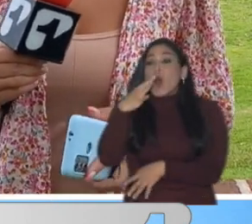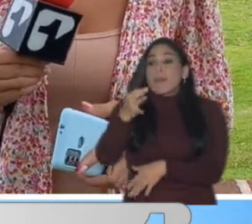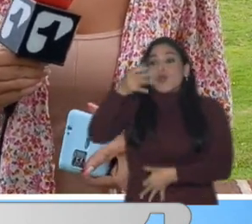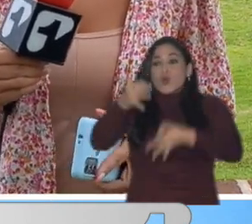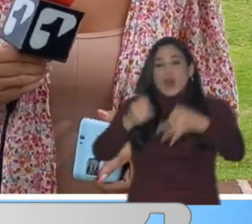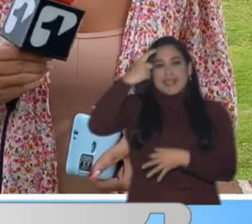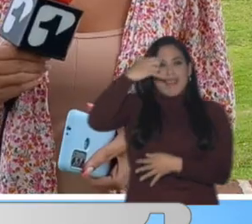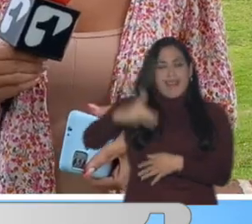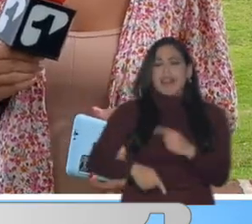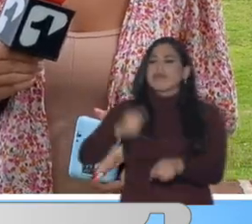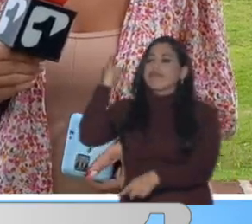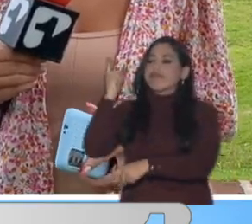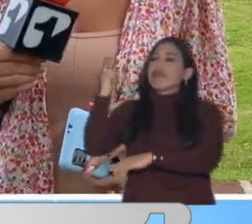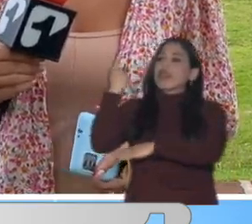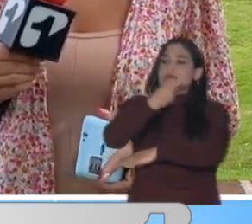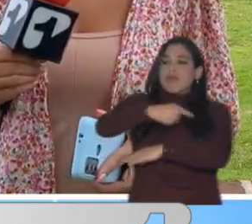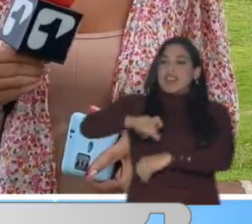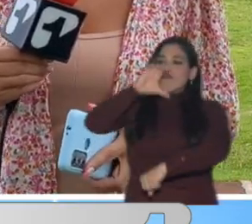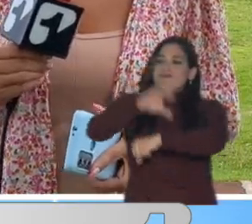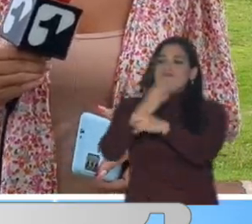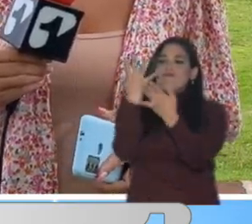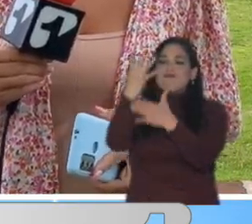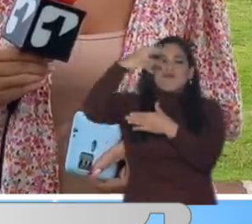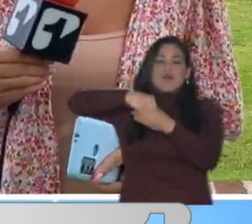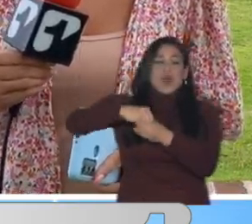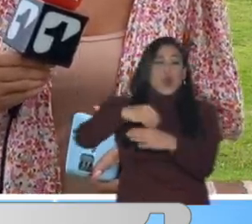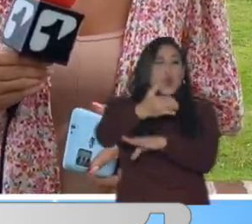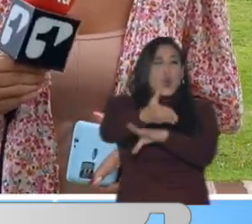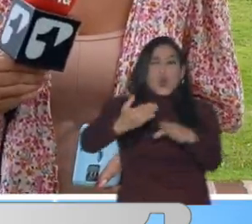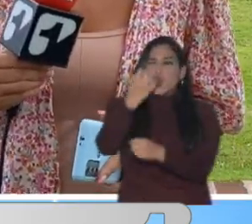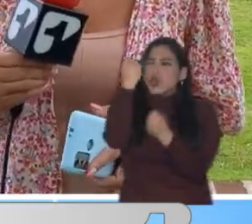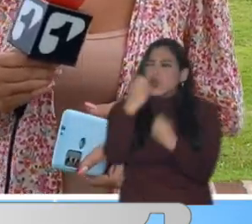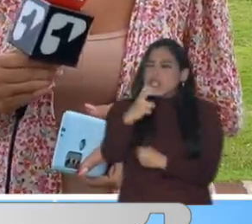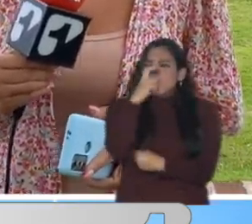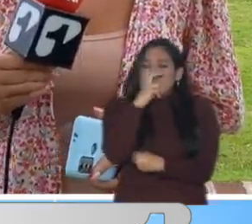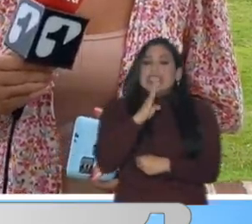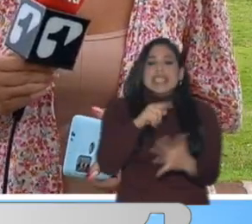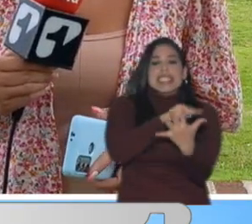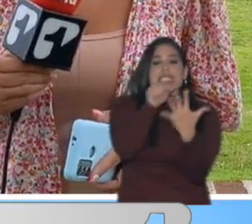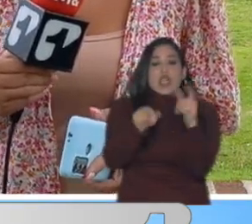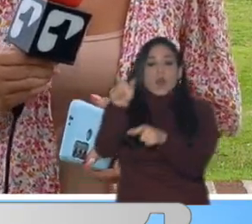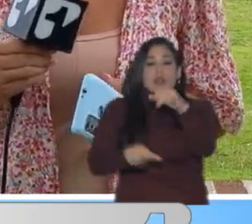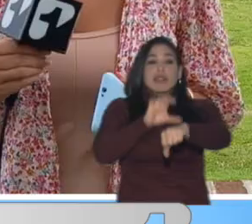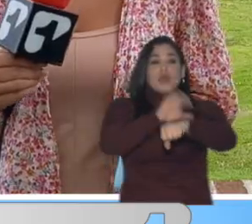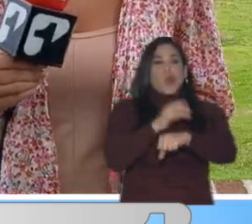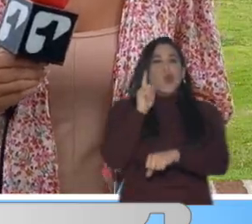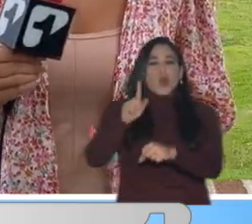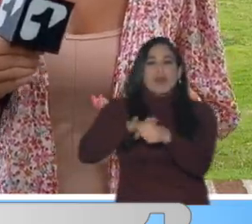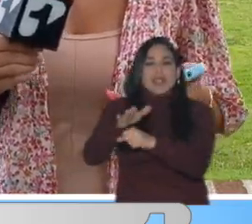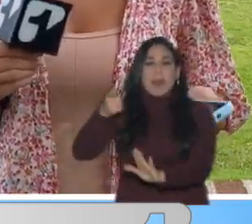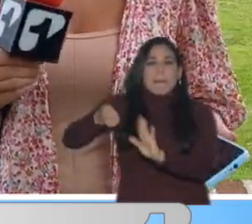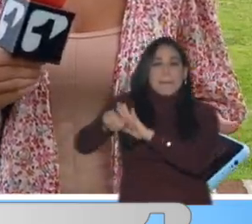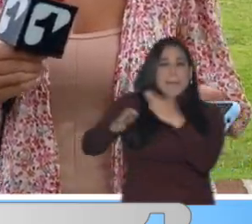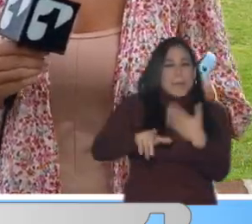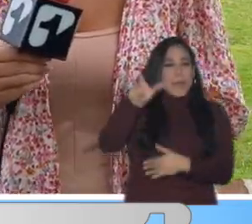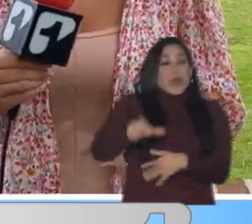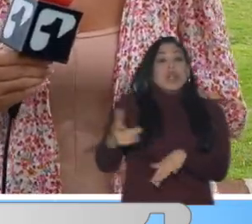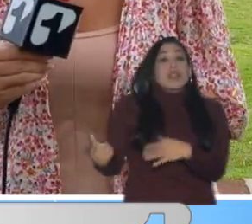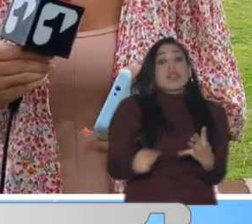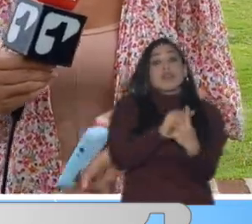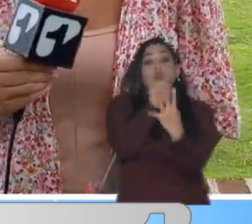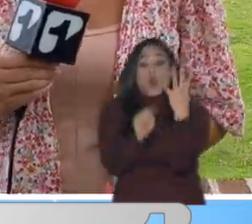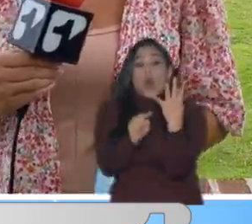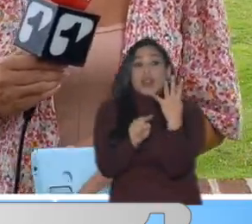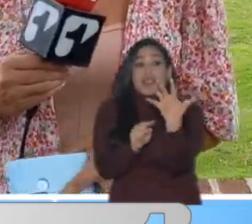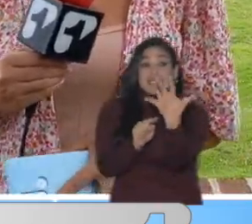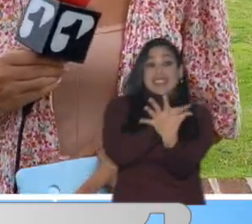de Cartagena dictó medida de aseguramiento en una cárcel de máxima seguridad a los 5 capturados por este caso. También mencionar que 4 de